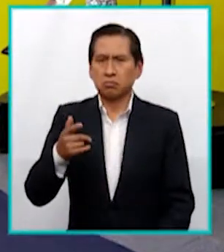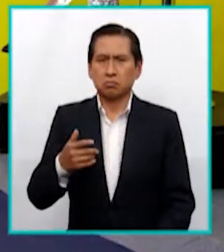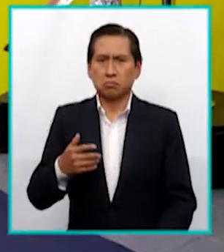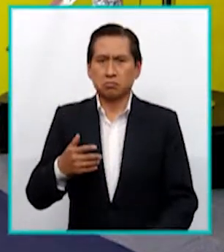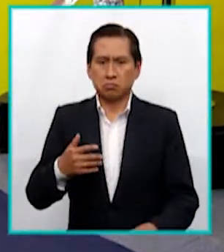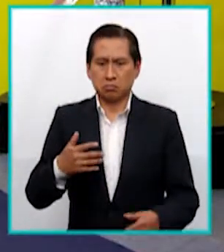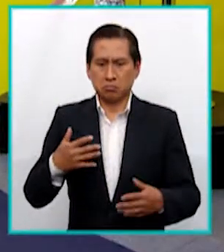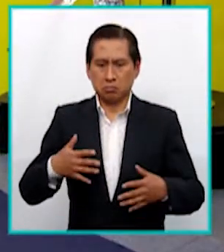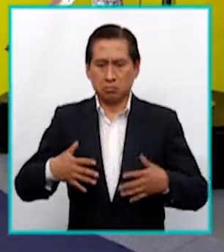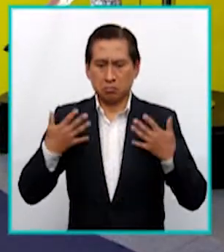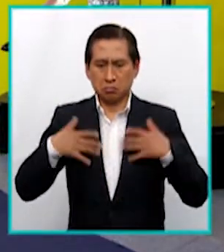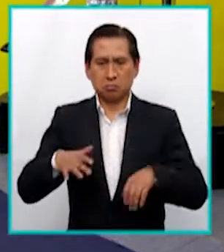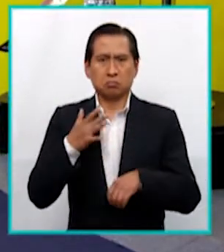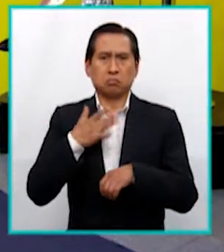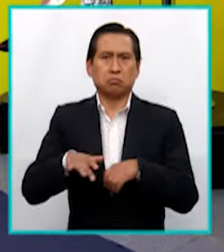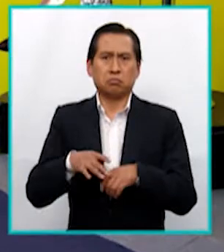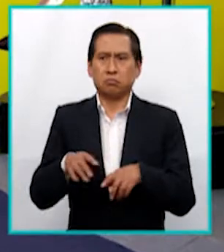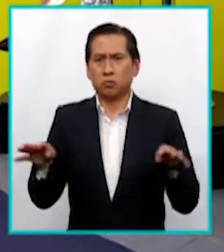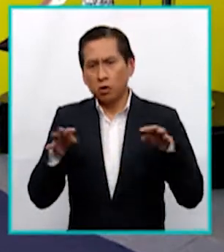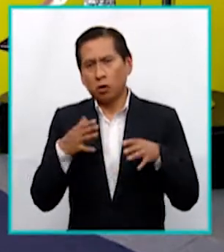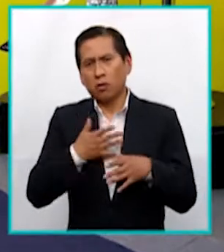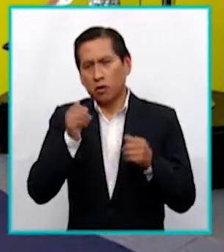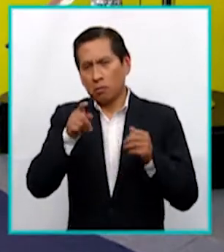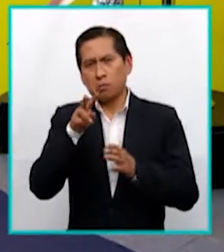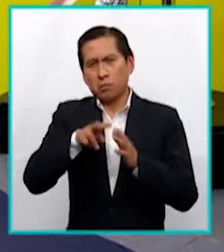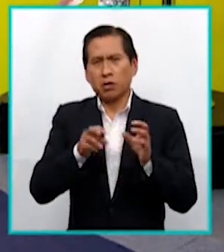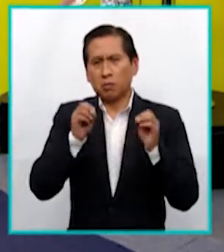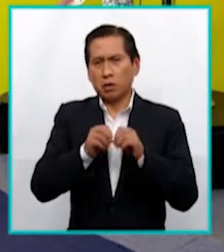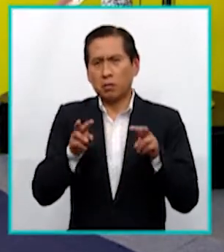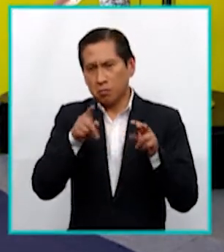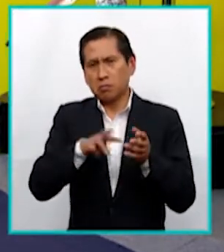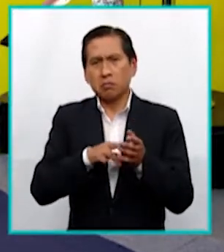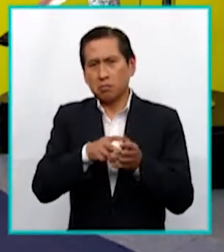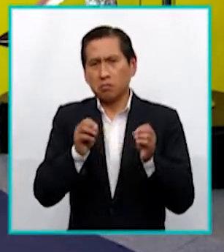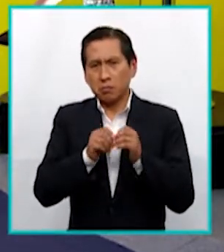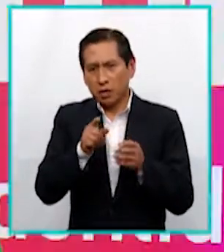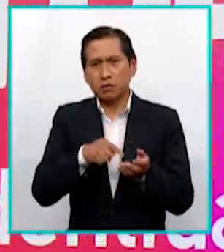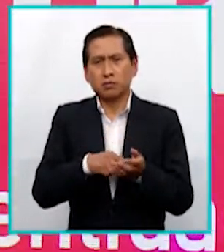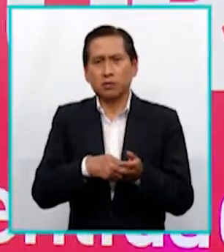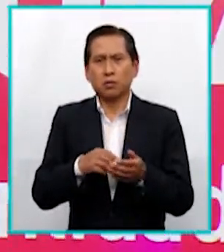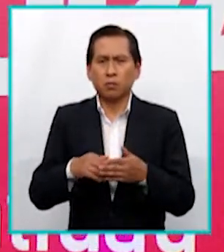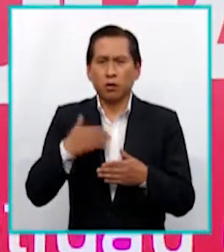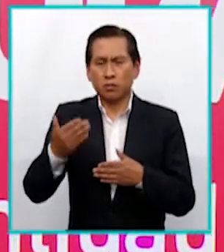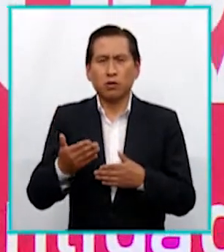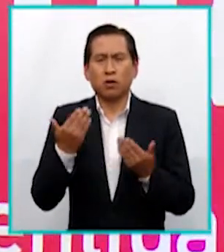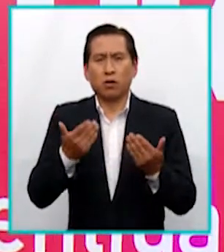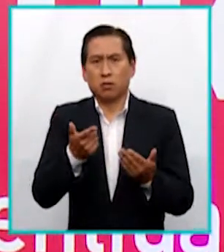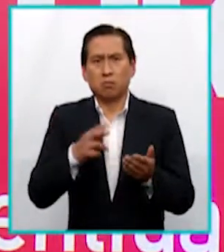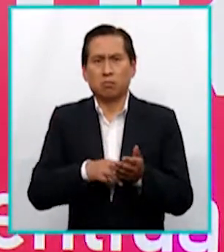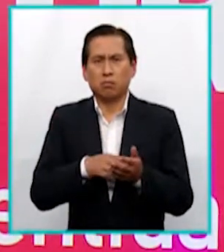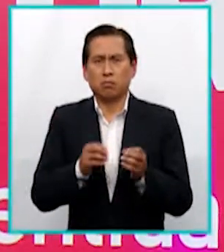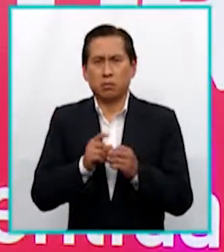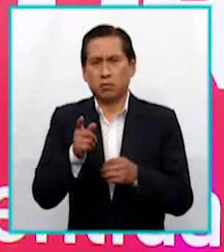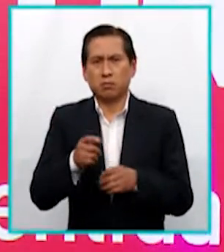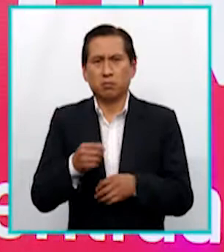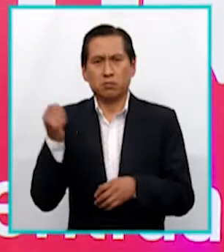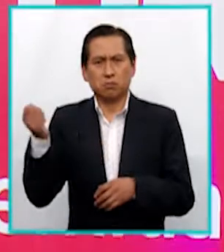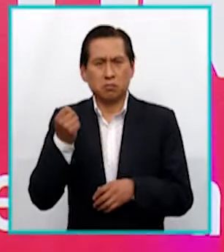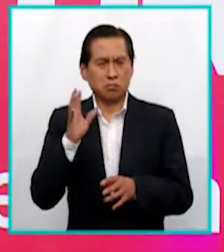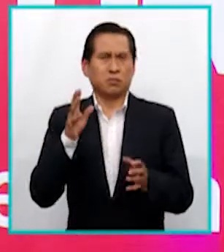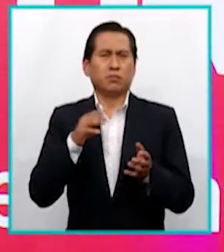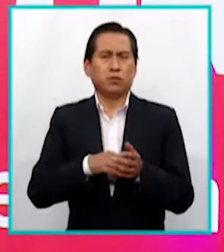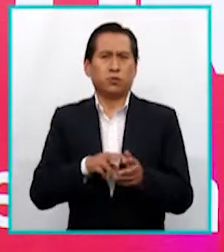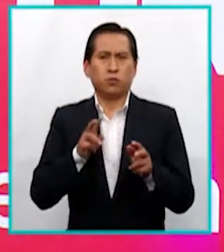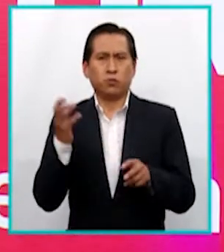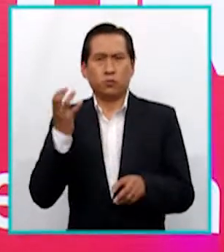camisa, diciéndole a la gente, por favor, reproduzcan el video para con esa plata hacer mi disco próximo, y verlo tocar en una cuarita, es como, wow, ¿no es el